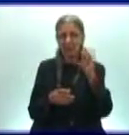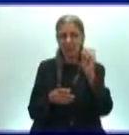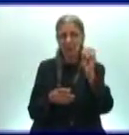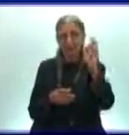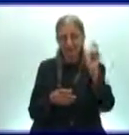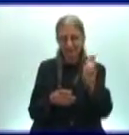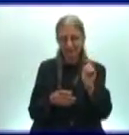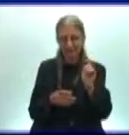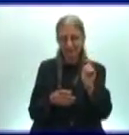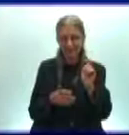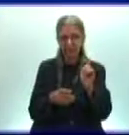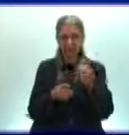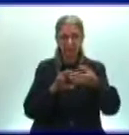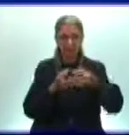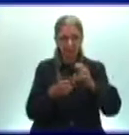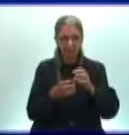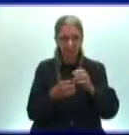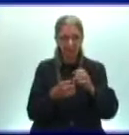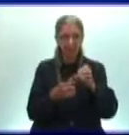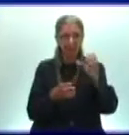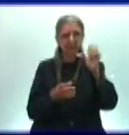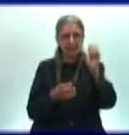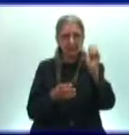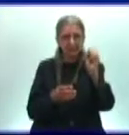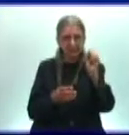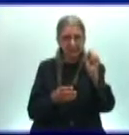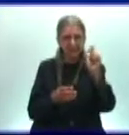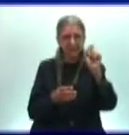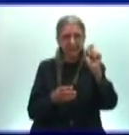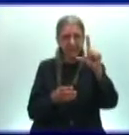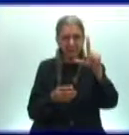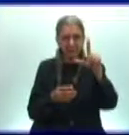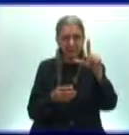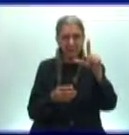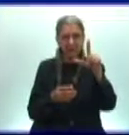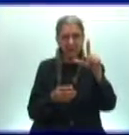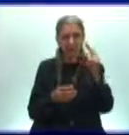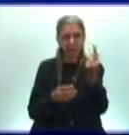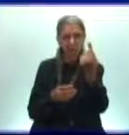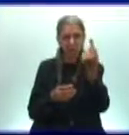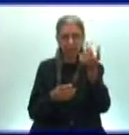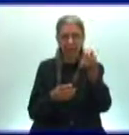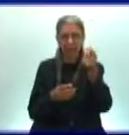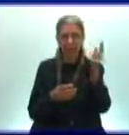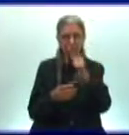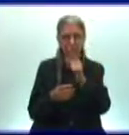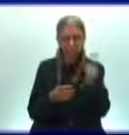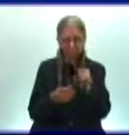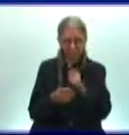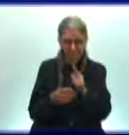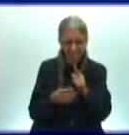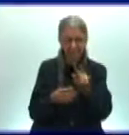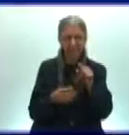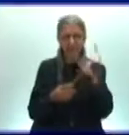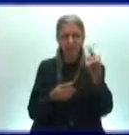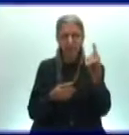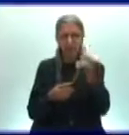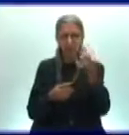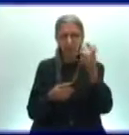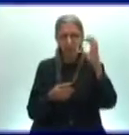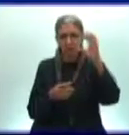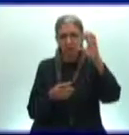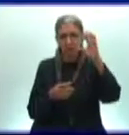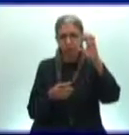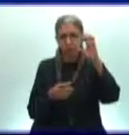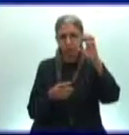observen su fórmula química. Una S que representa un átomo del elemento químico azufre y un subíndice